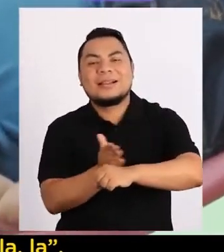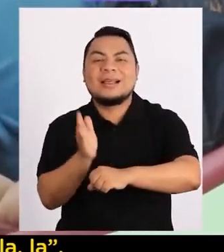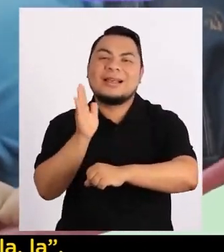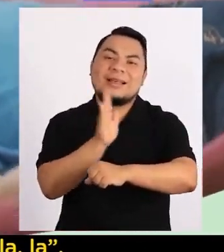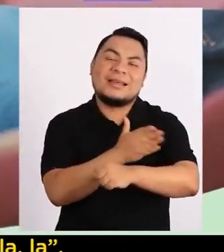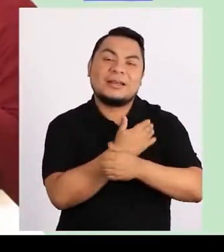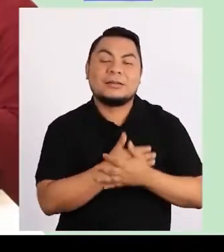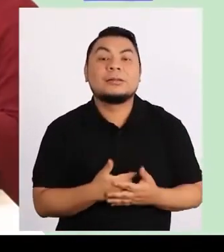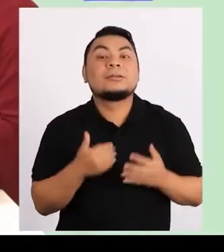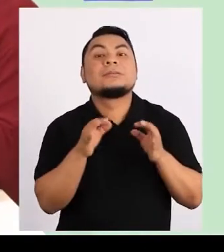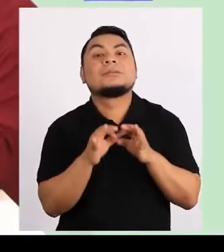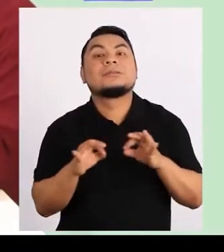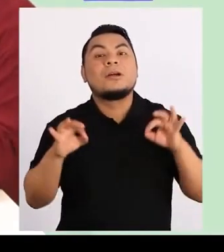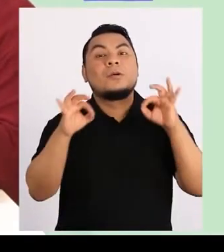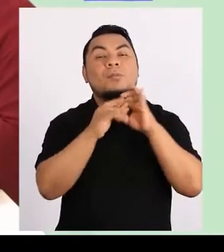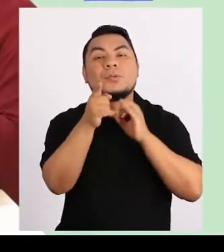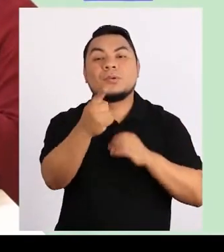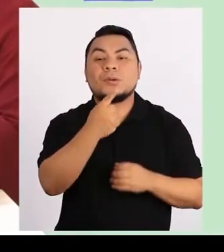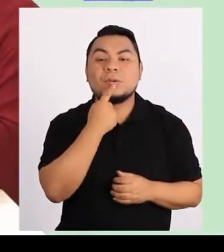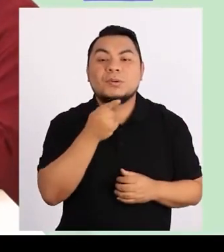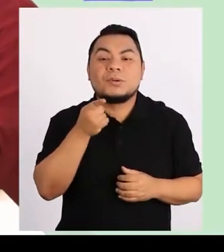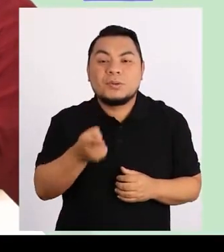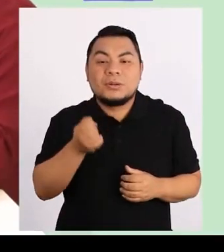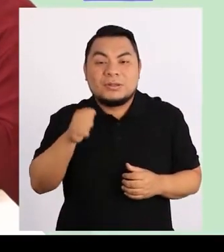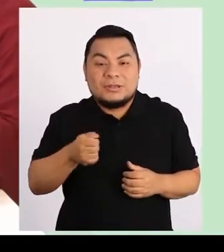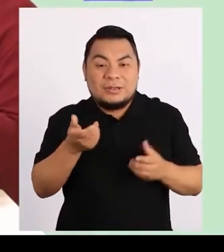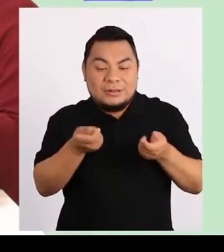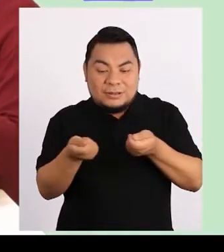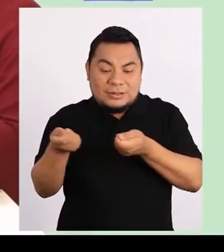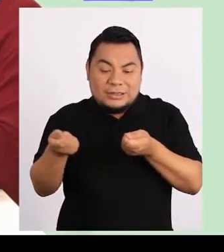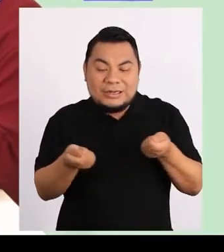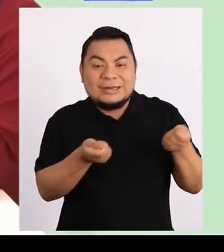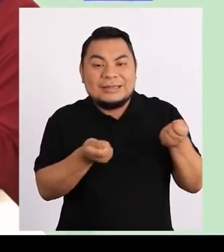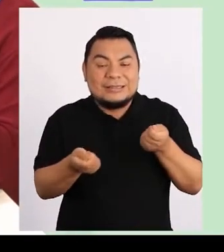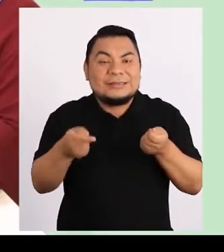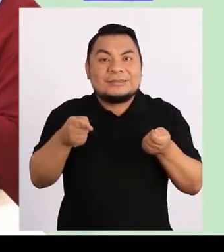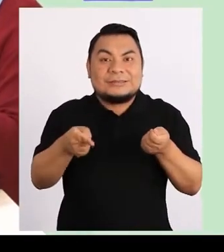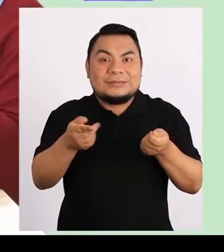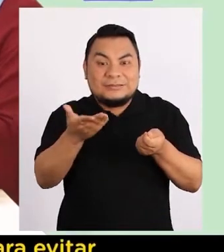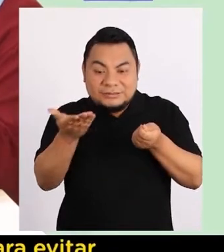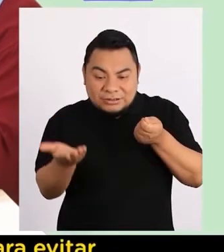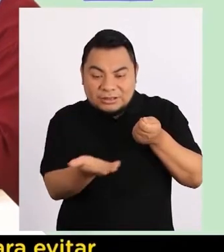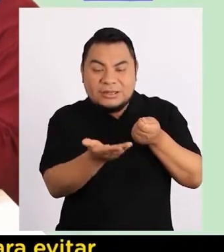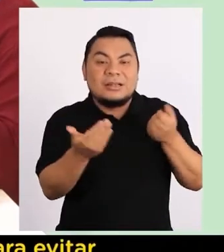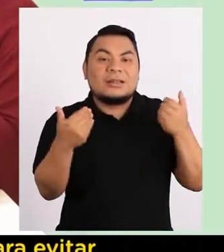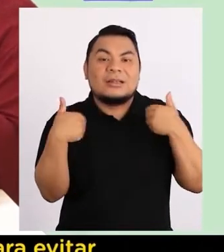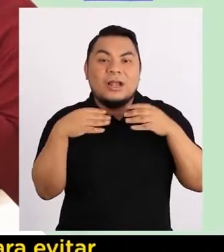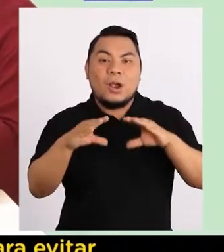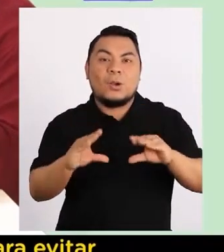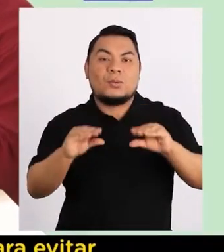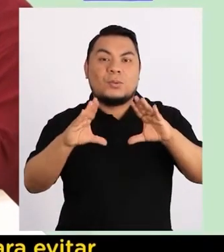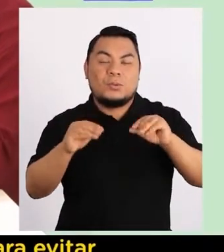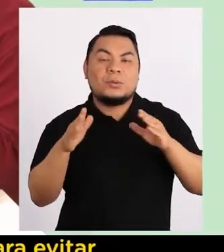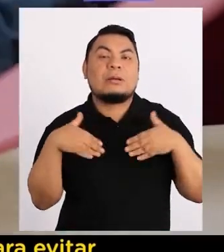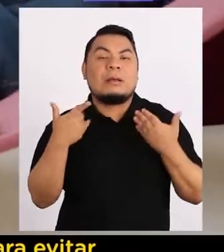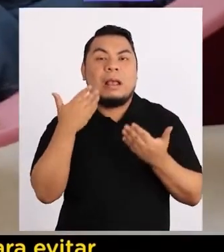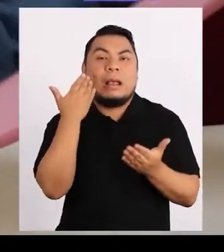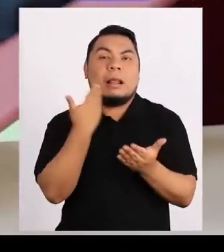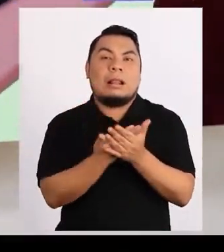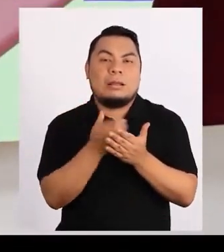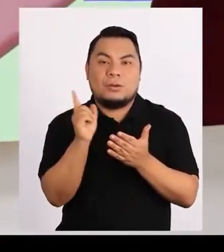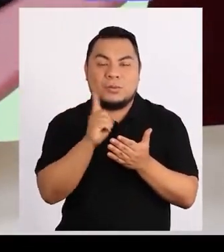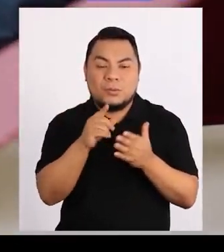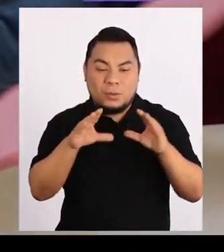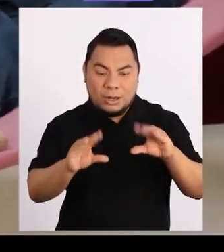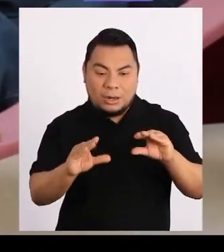la. Es importante que consideren que debajo de la hamaca tiene que haber una superficie blanda para evitar